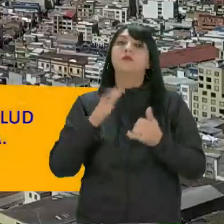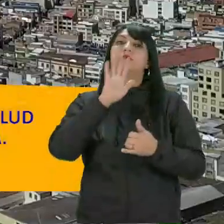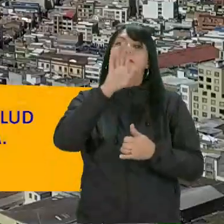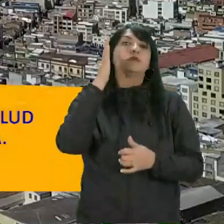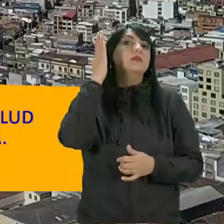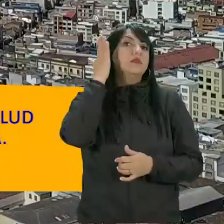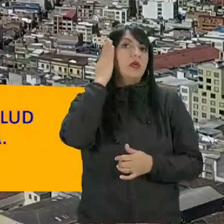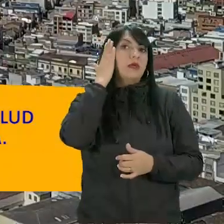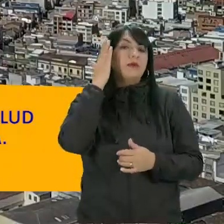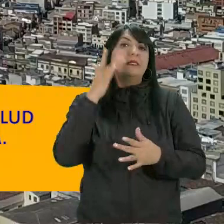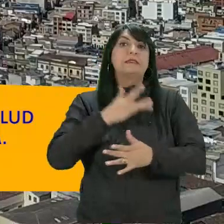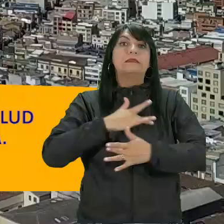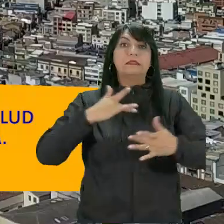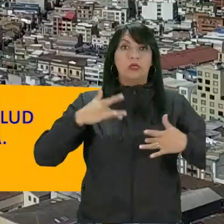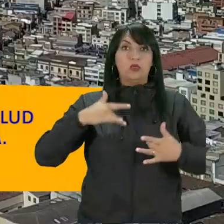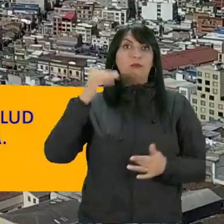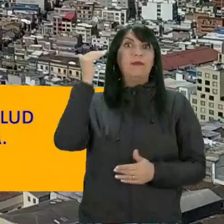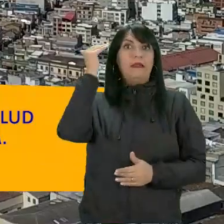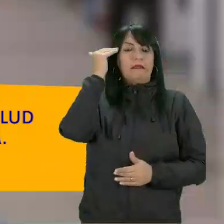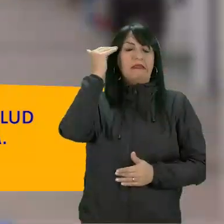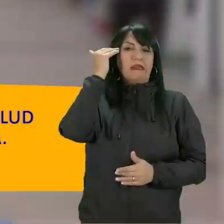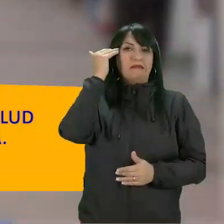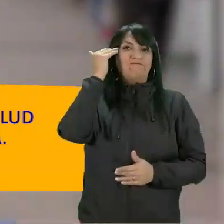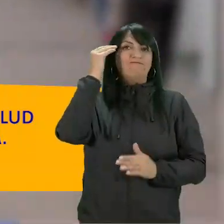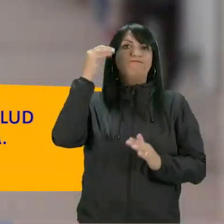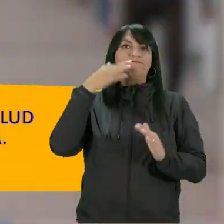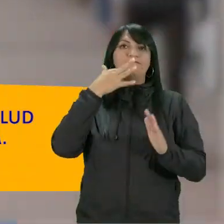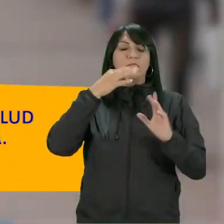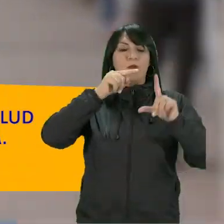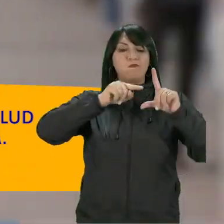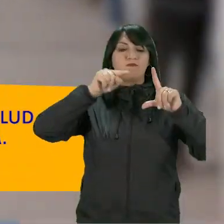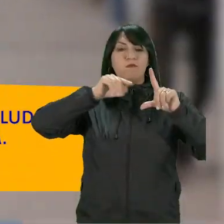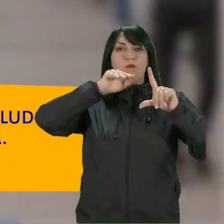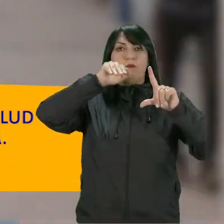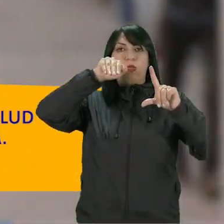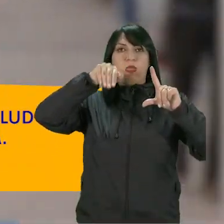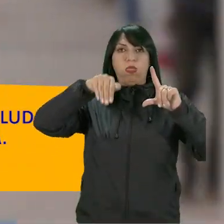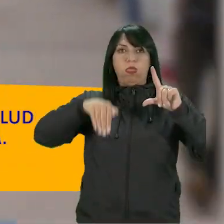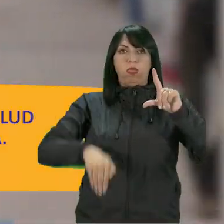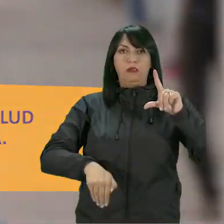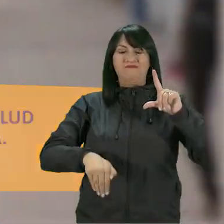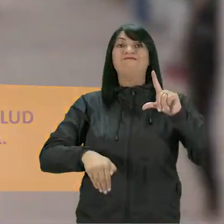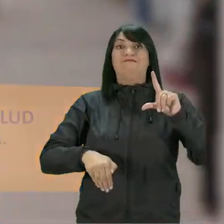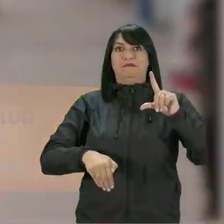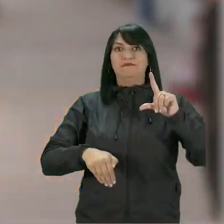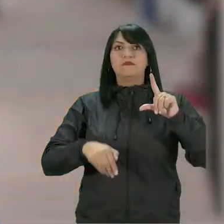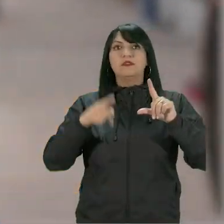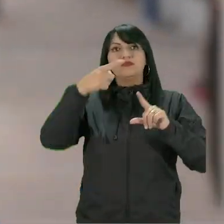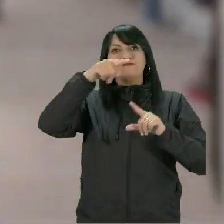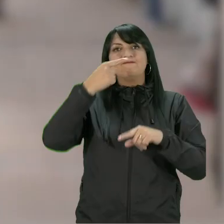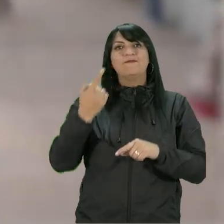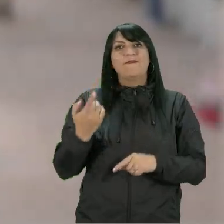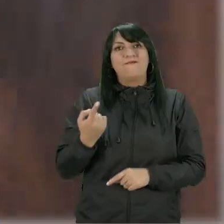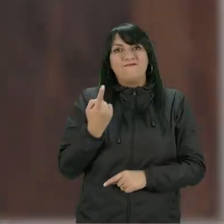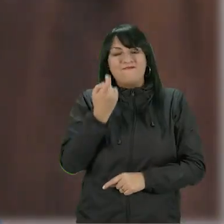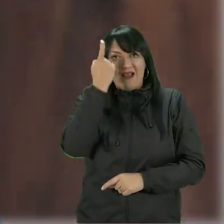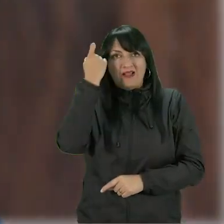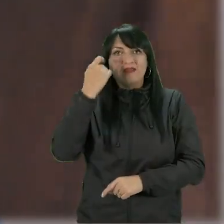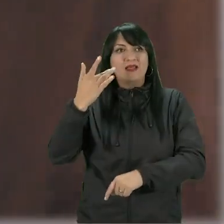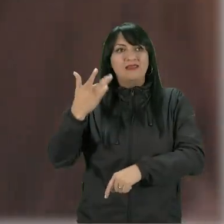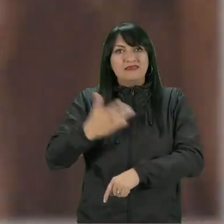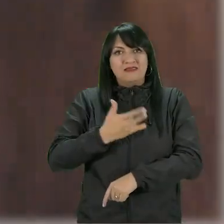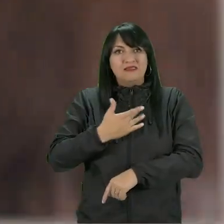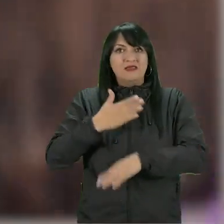actualmente el panorama de la Salud Mental es un poquito desfavorable Porque lastimosamente no nos sensibilizamos